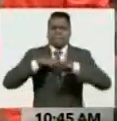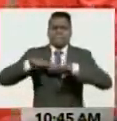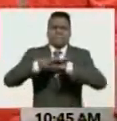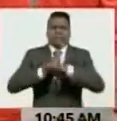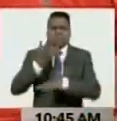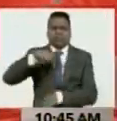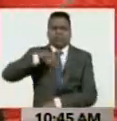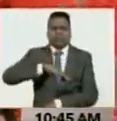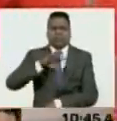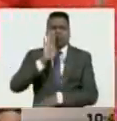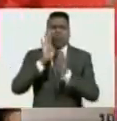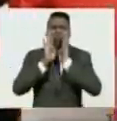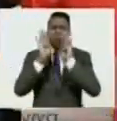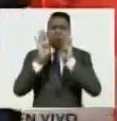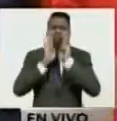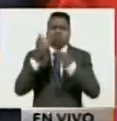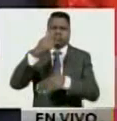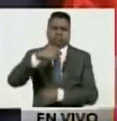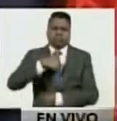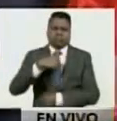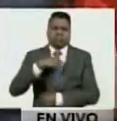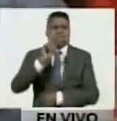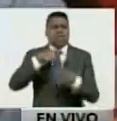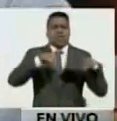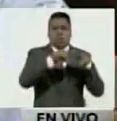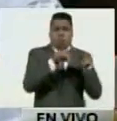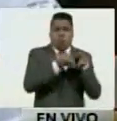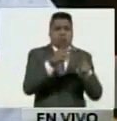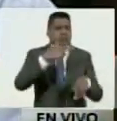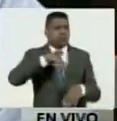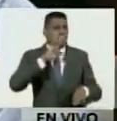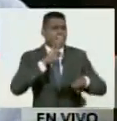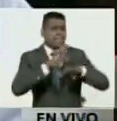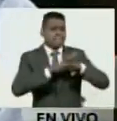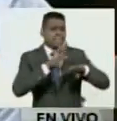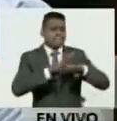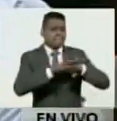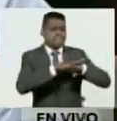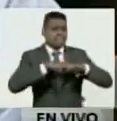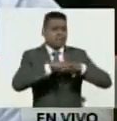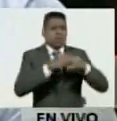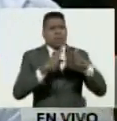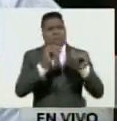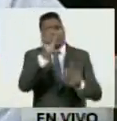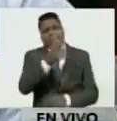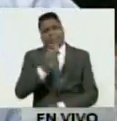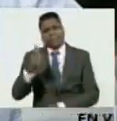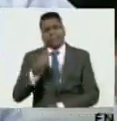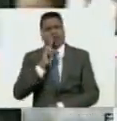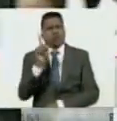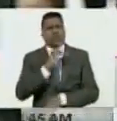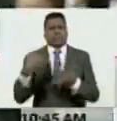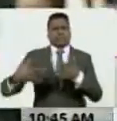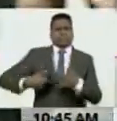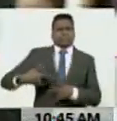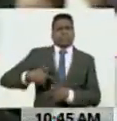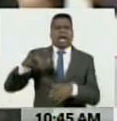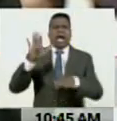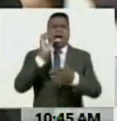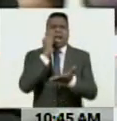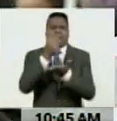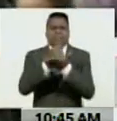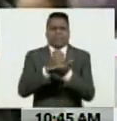ofensas, como también nosotros perdonamos a los que nos ofenden. No nos dejes caer en tentación y líbranos del mal.